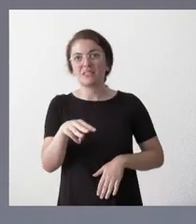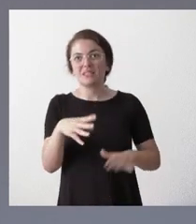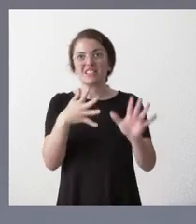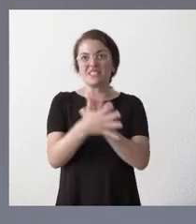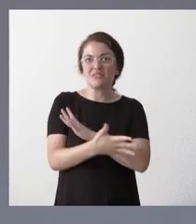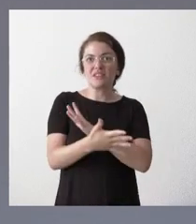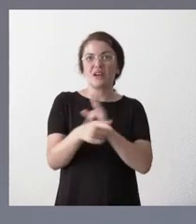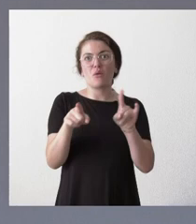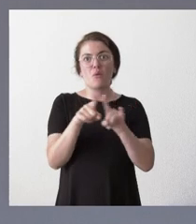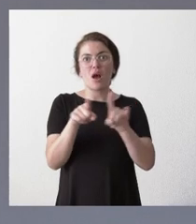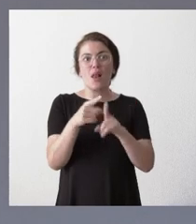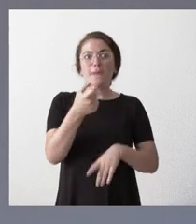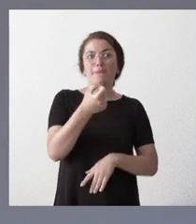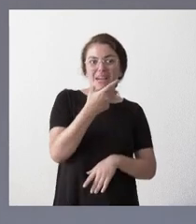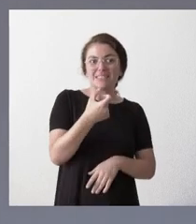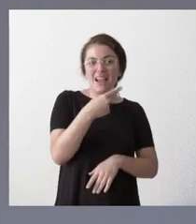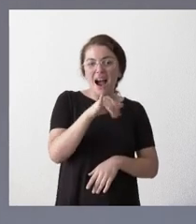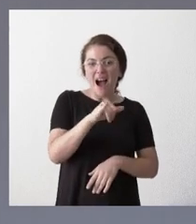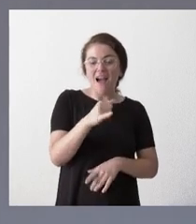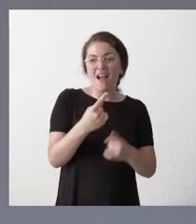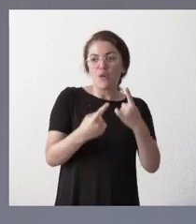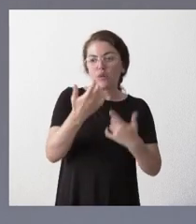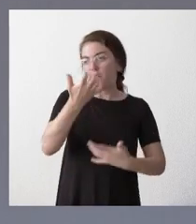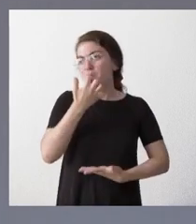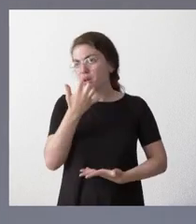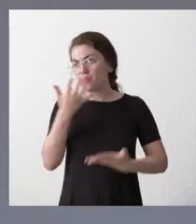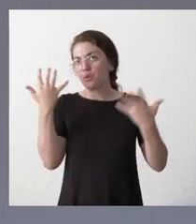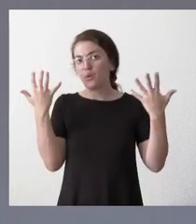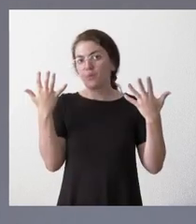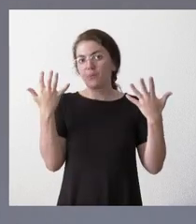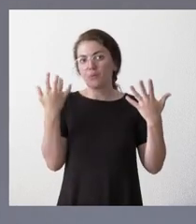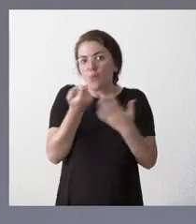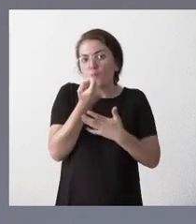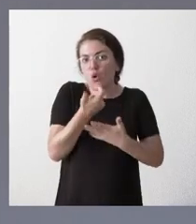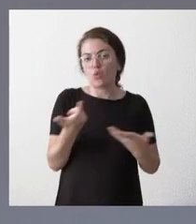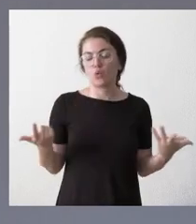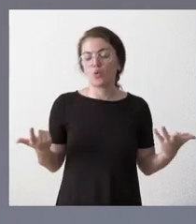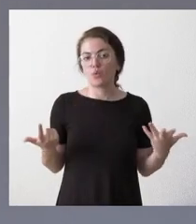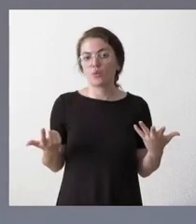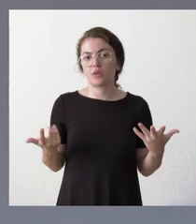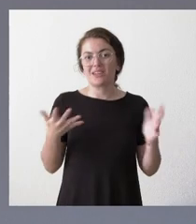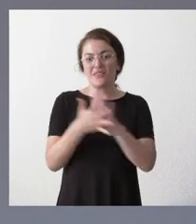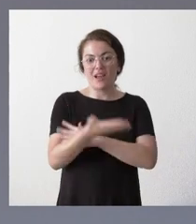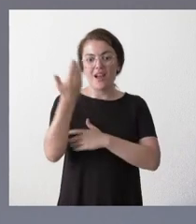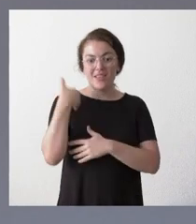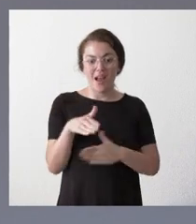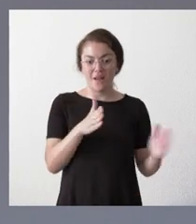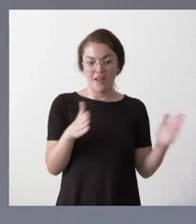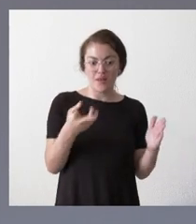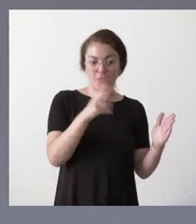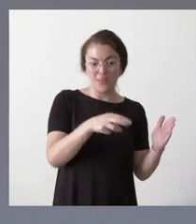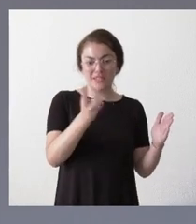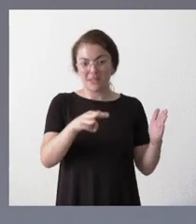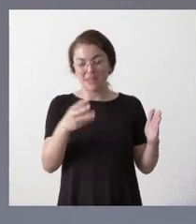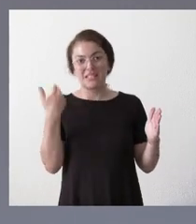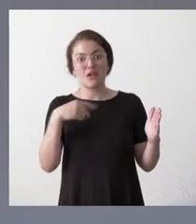Traían unas medicaciones. Les pongo uno de los ejemplos. Claro, cuando tú ya pasas ese periodo, la fundación